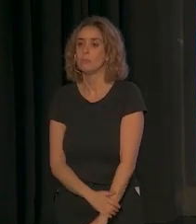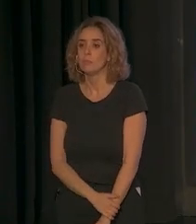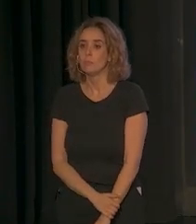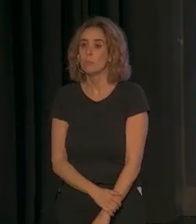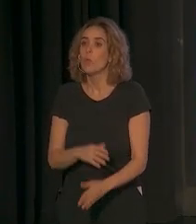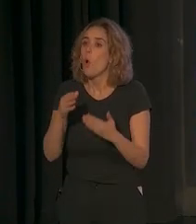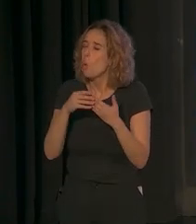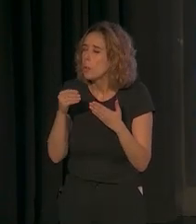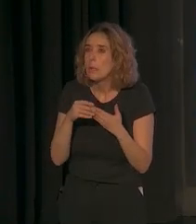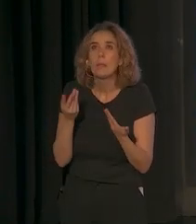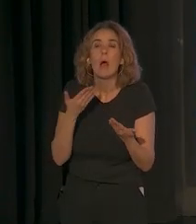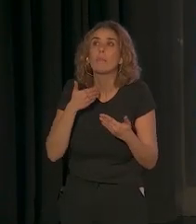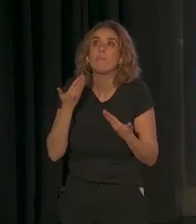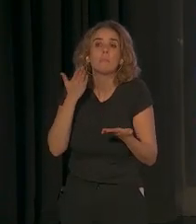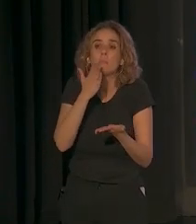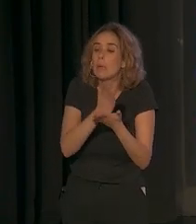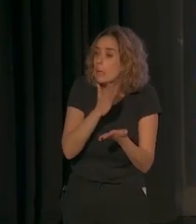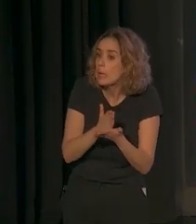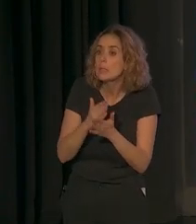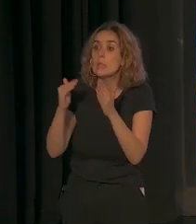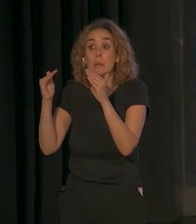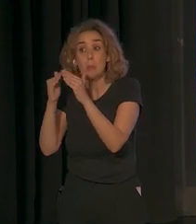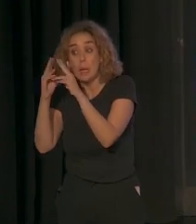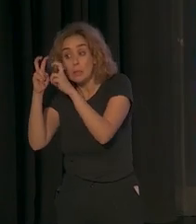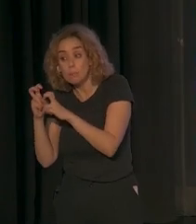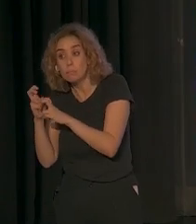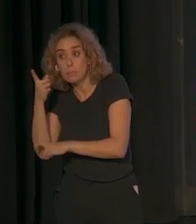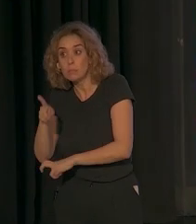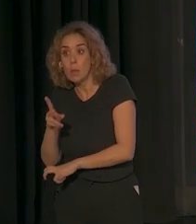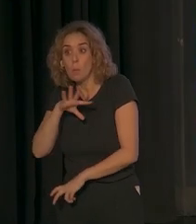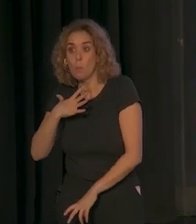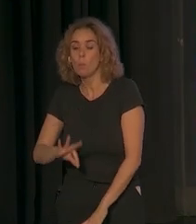Se pueden utilizar en las clases y también en los hogares.